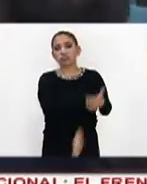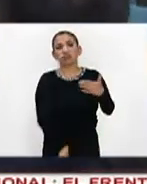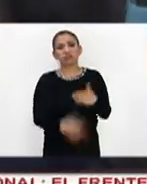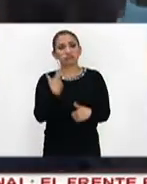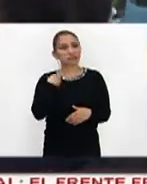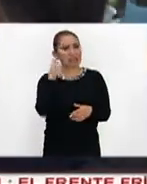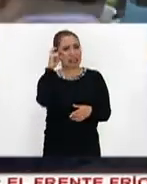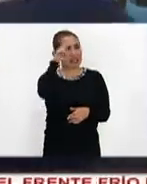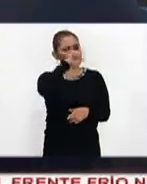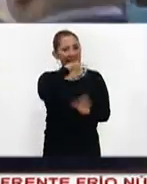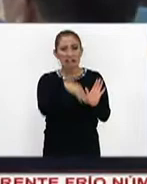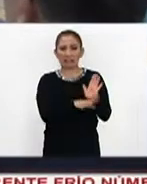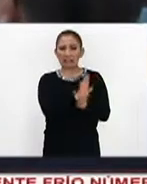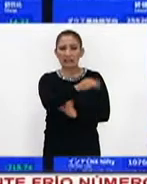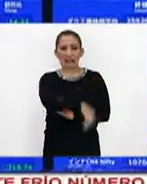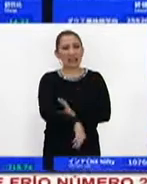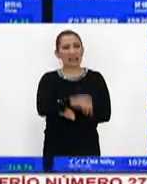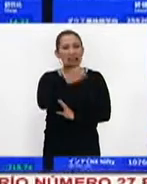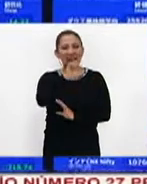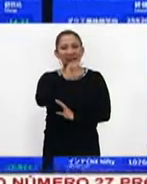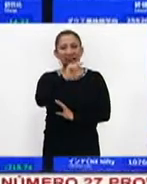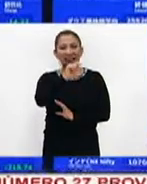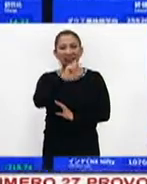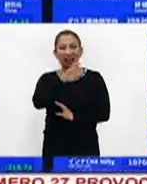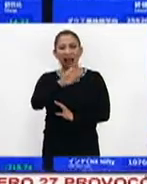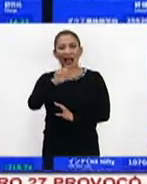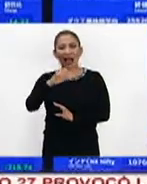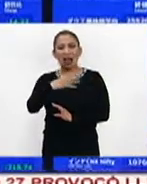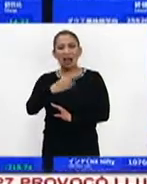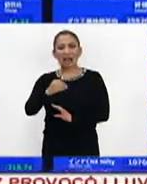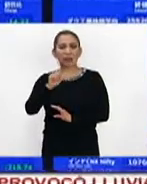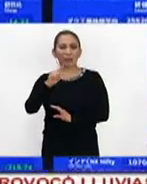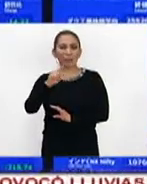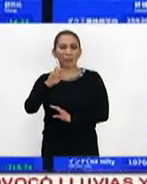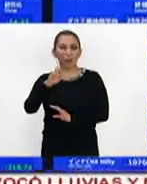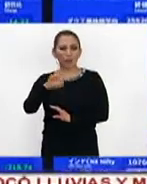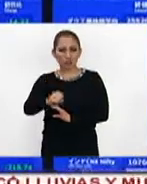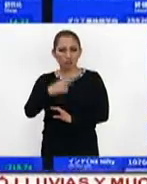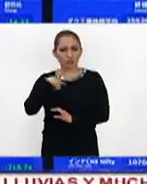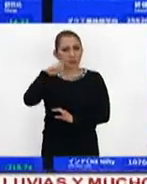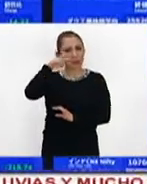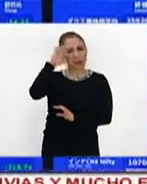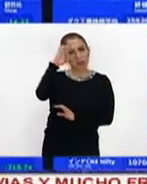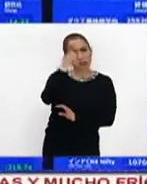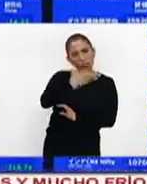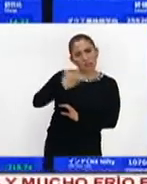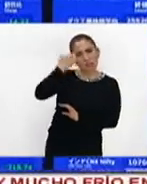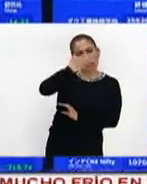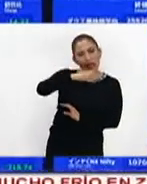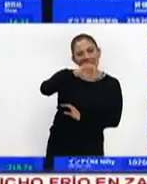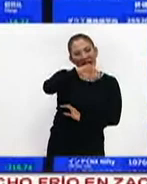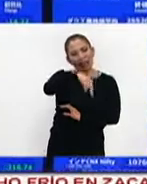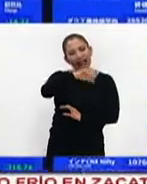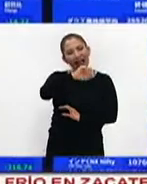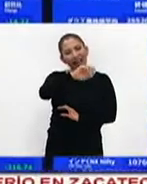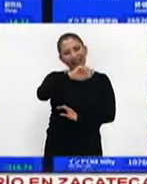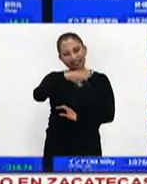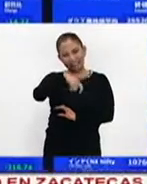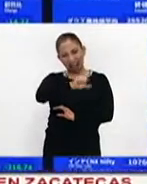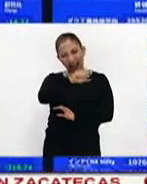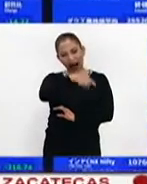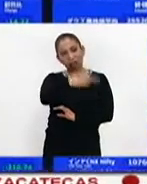alta volatilidad. Standard & Poor's retrocedió un 3.75%, mientras que el indicador tecnológico Nasdaq tuvo una pérdida